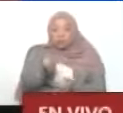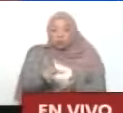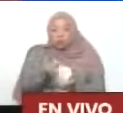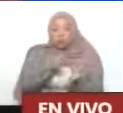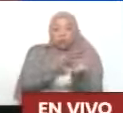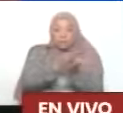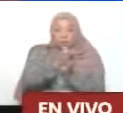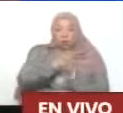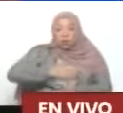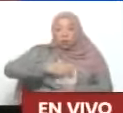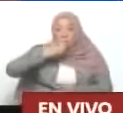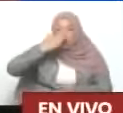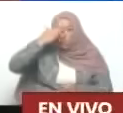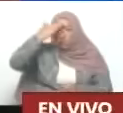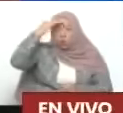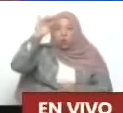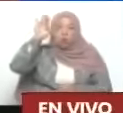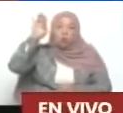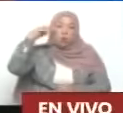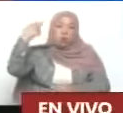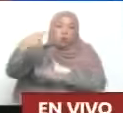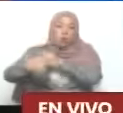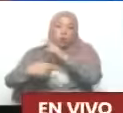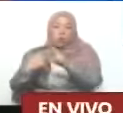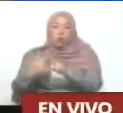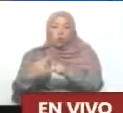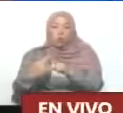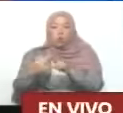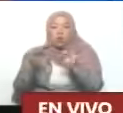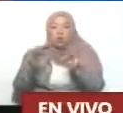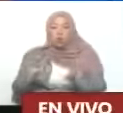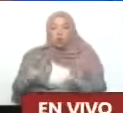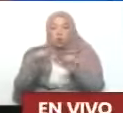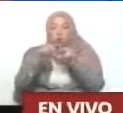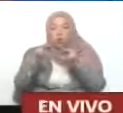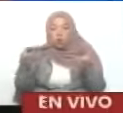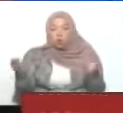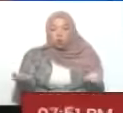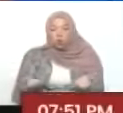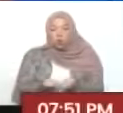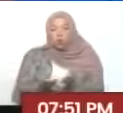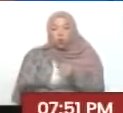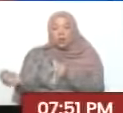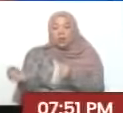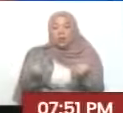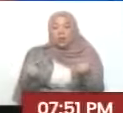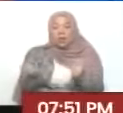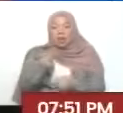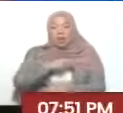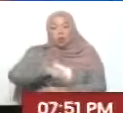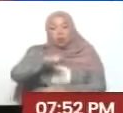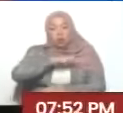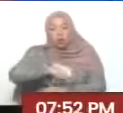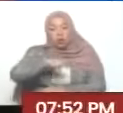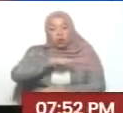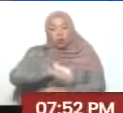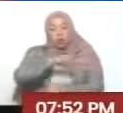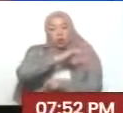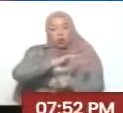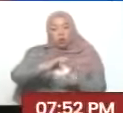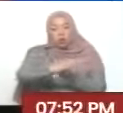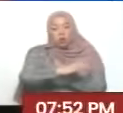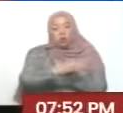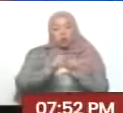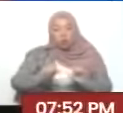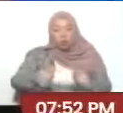sobre el futuro de la humanidad, sobre la construcción de un gran diálogo de religiones, civilizaciones, culturas como